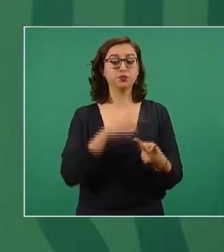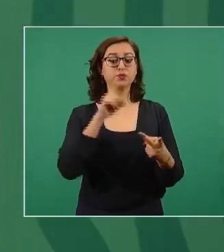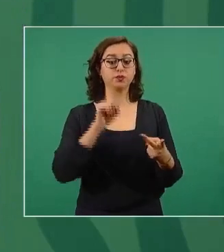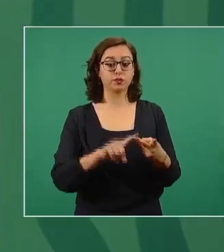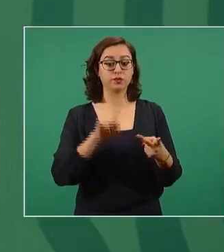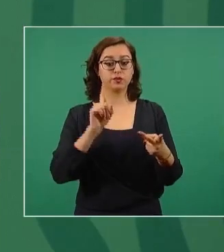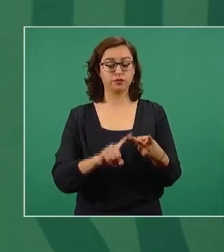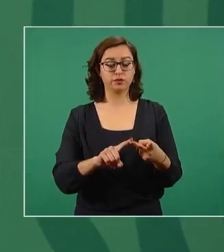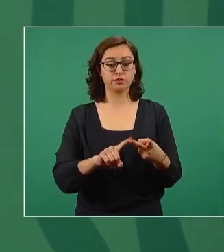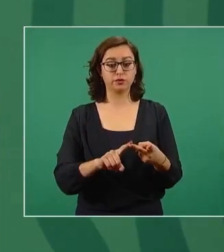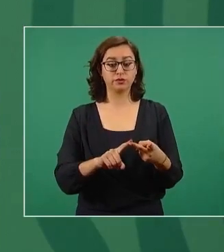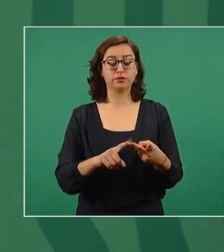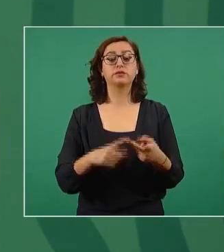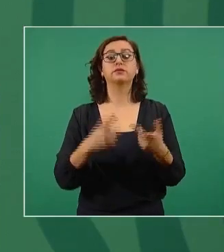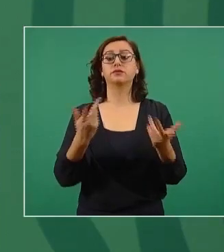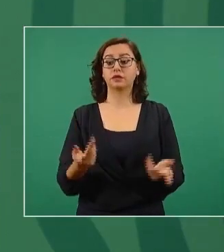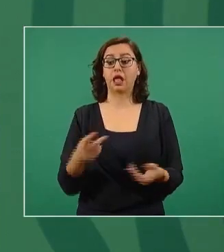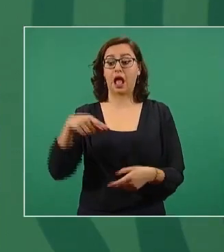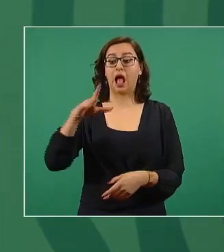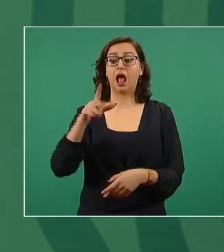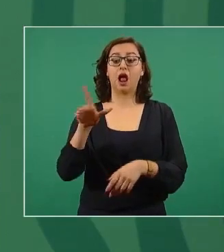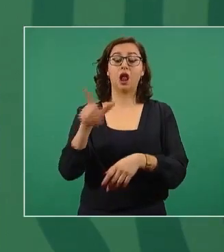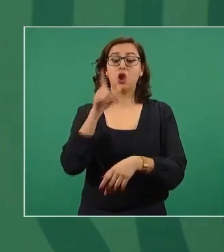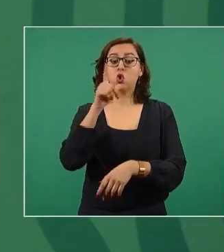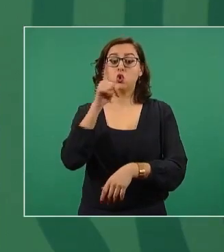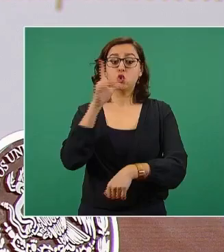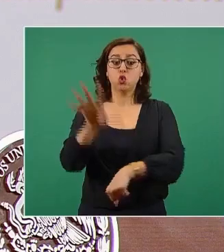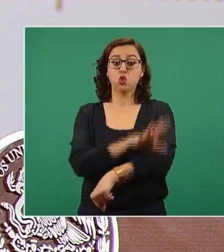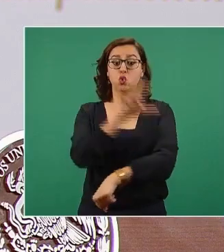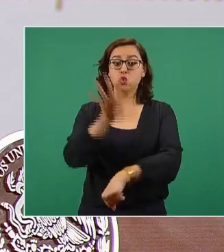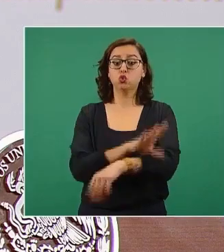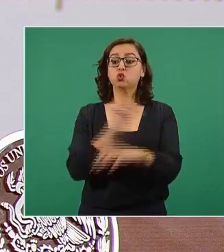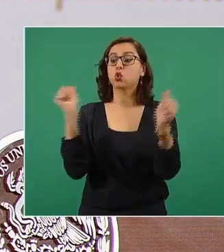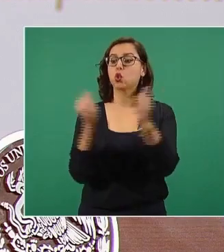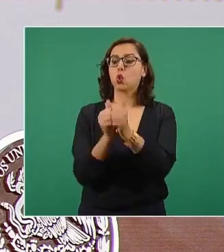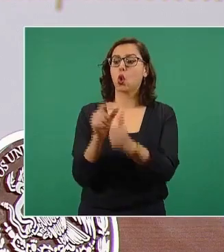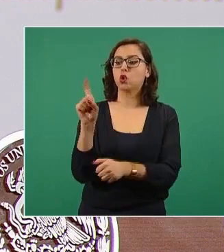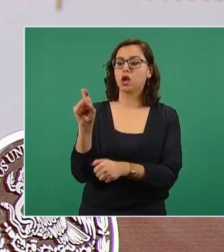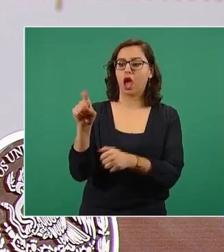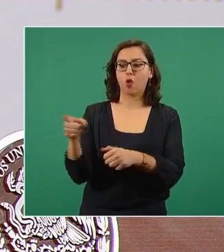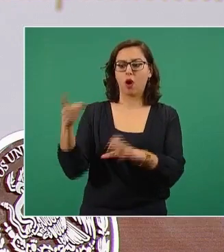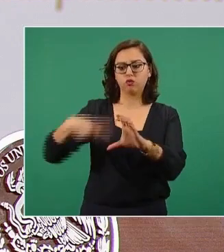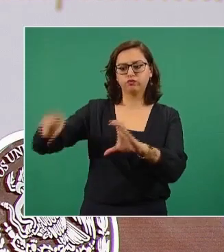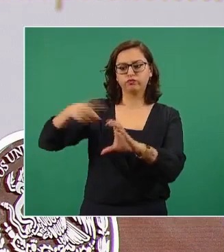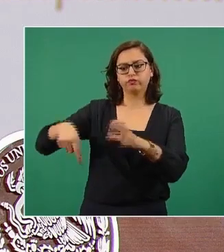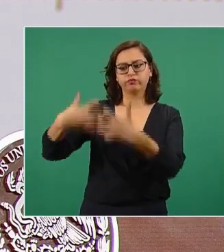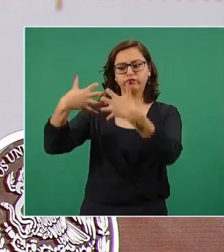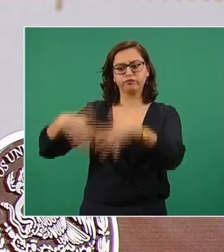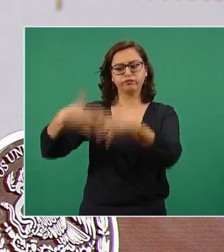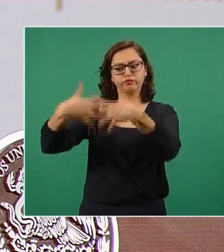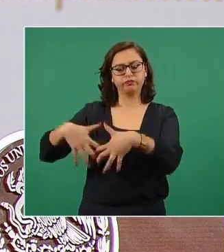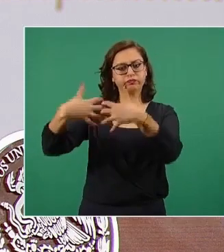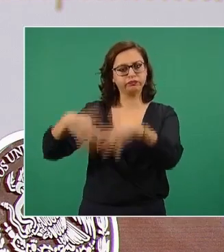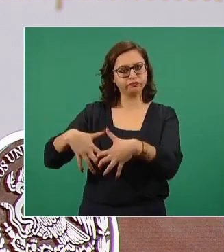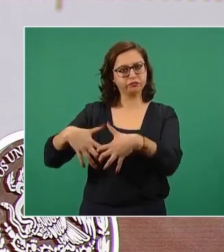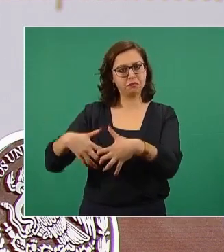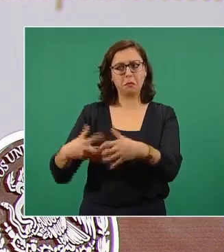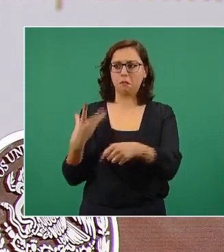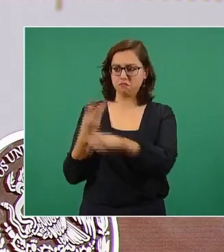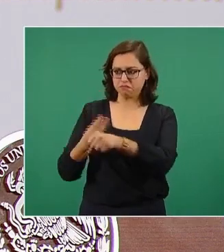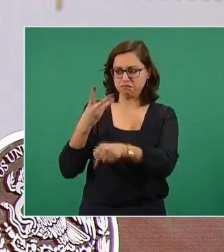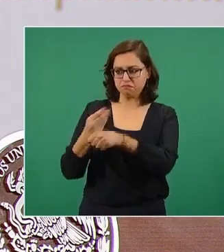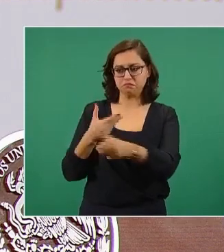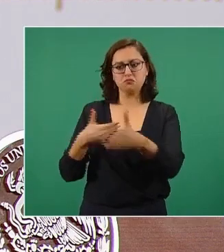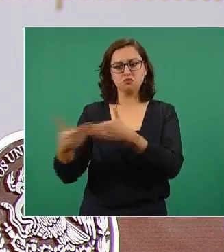plantas hidroeléctricas para reducir el uso de combustible o